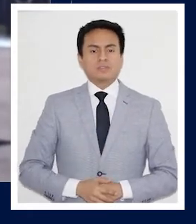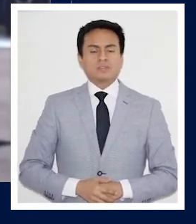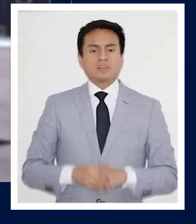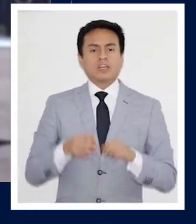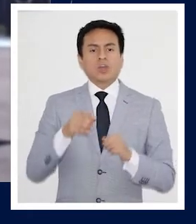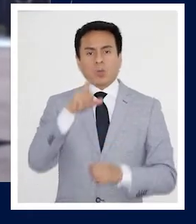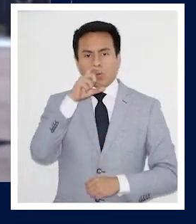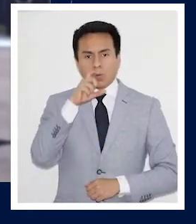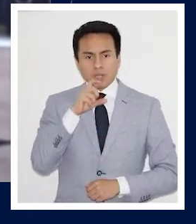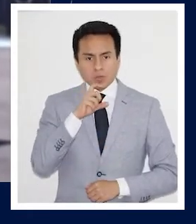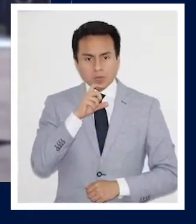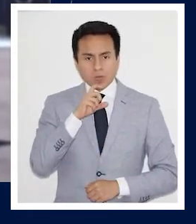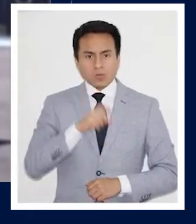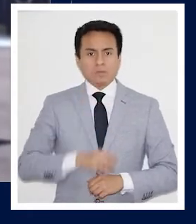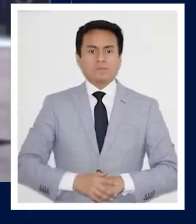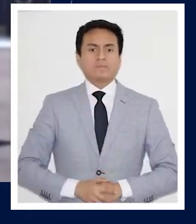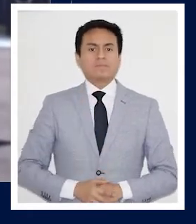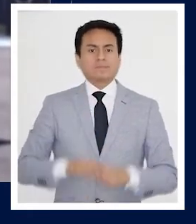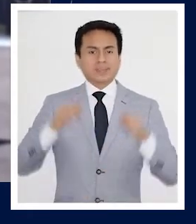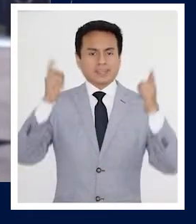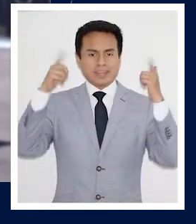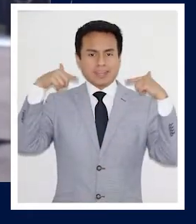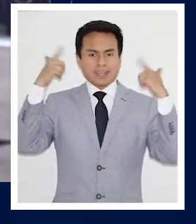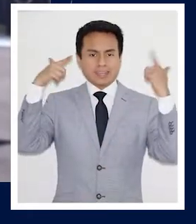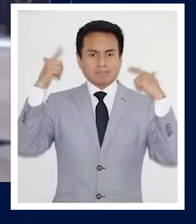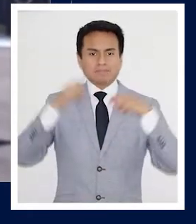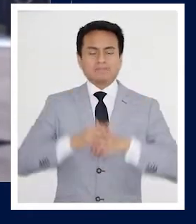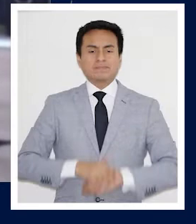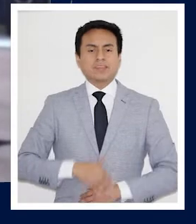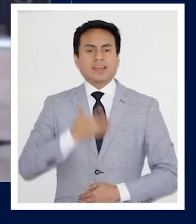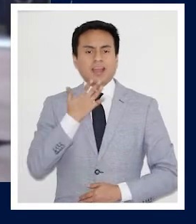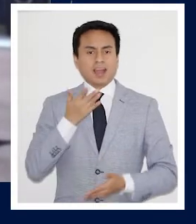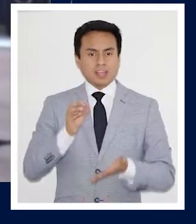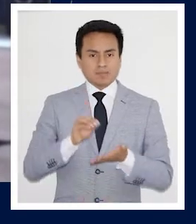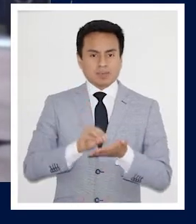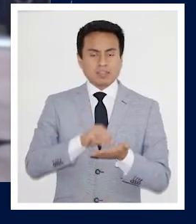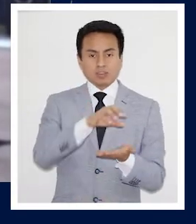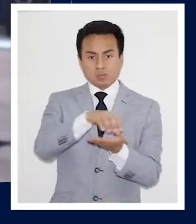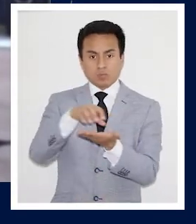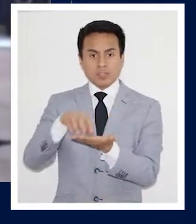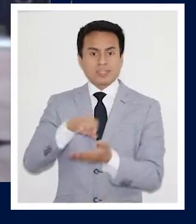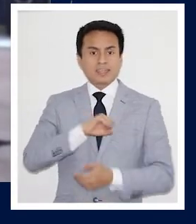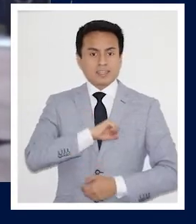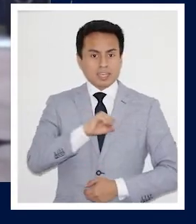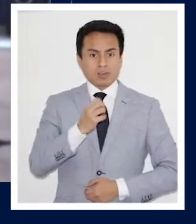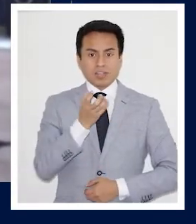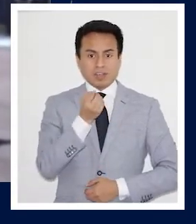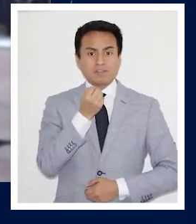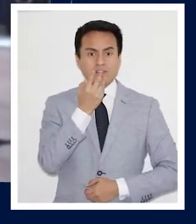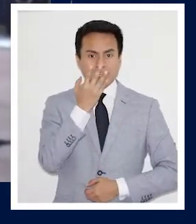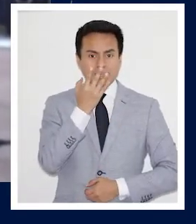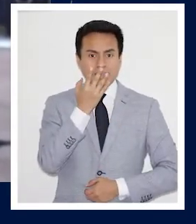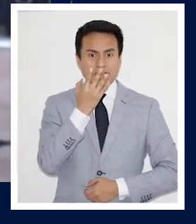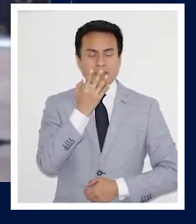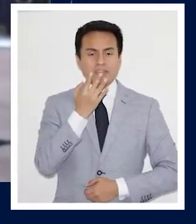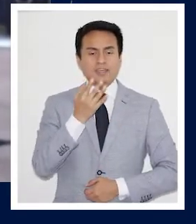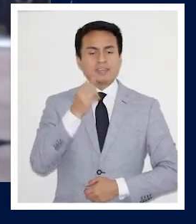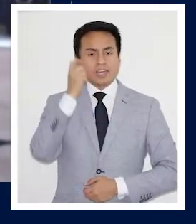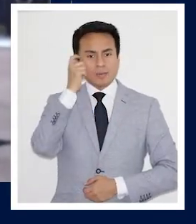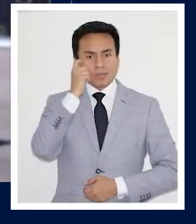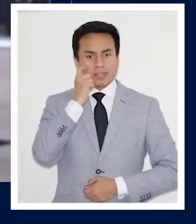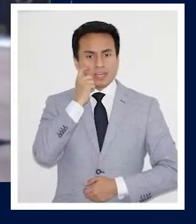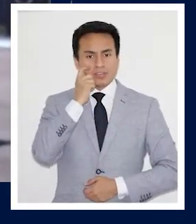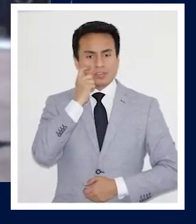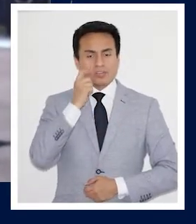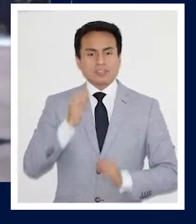Valdivia, Curicó, Talca. Además, en las comunas de Santiago, La Florida,